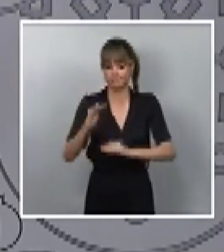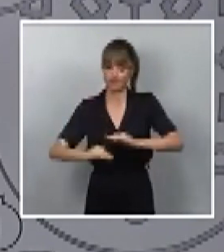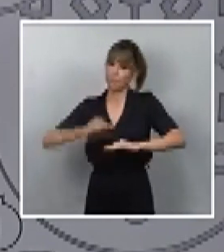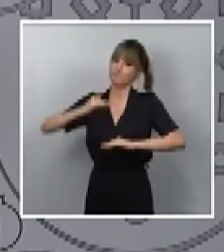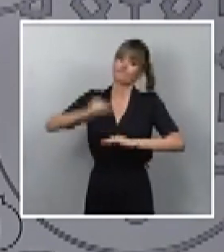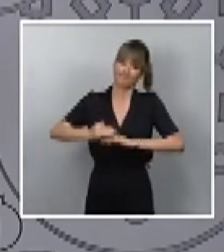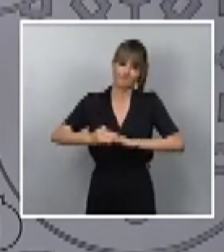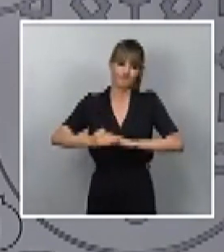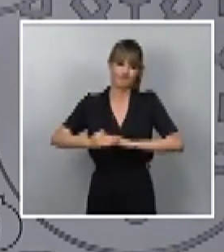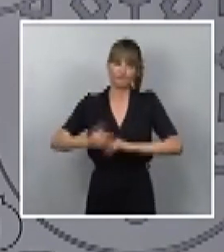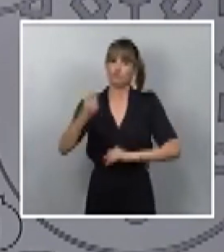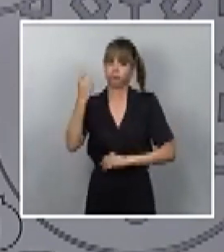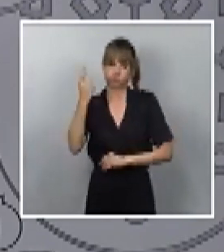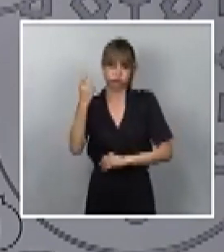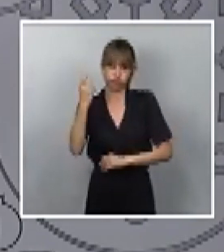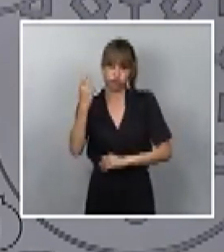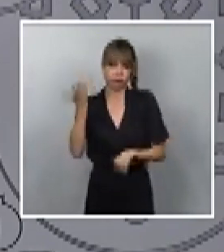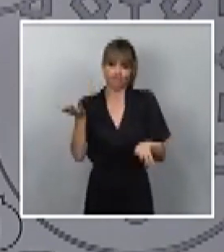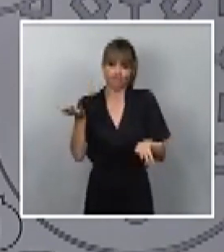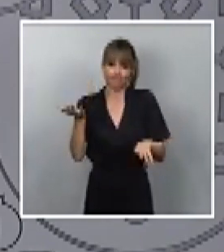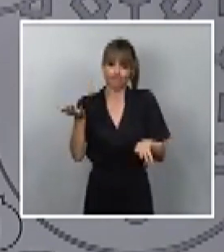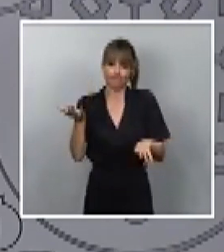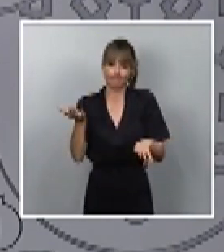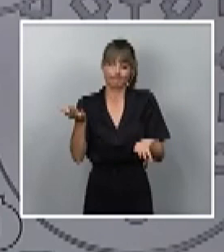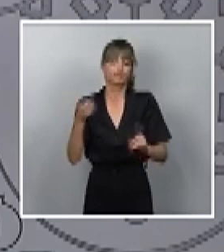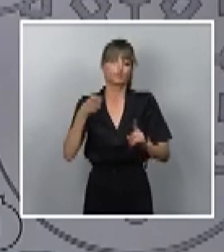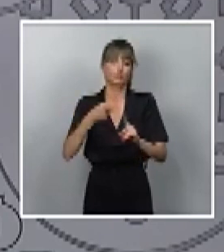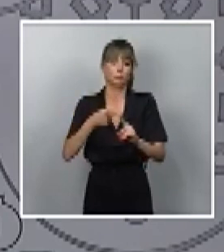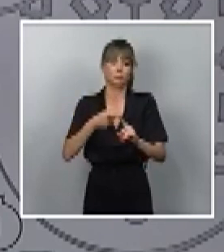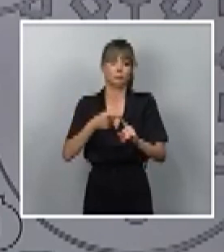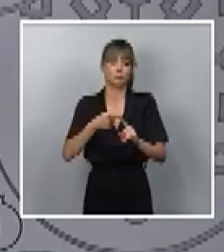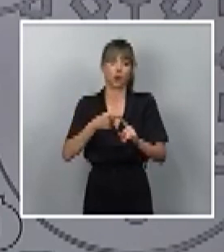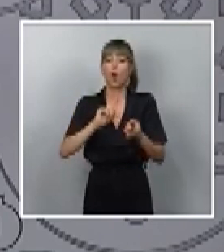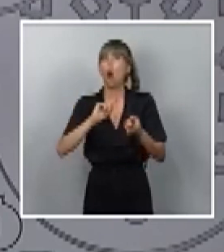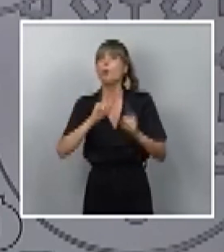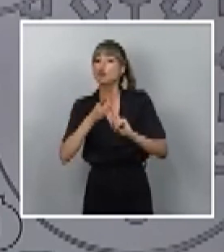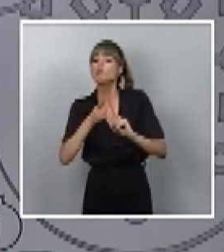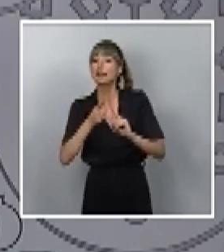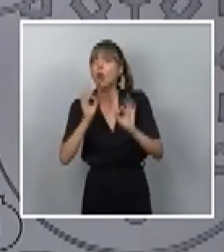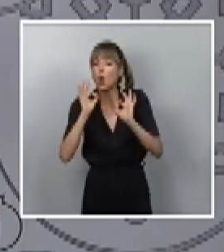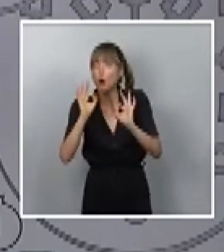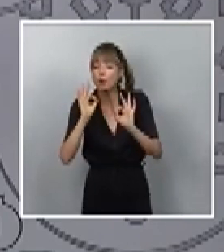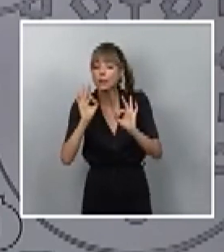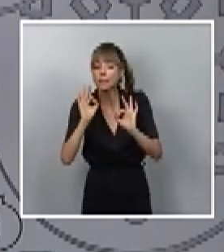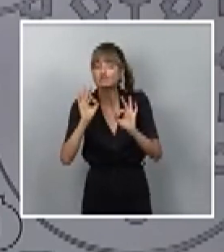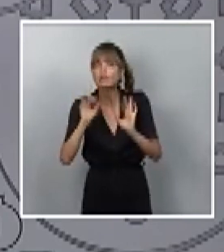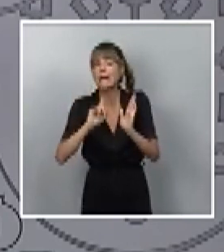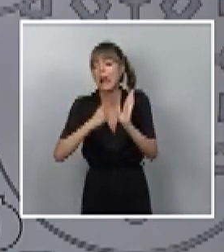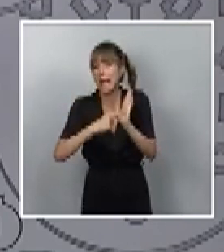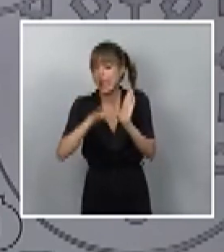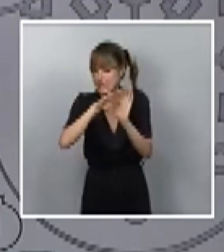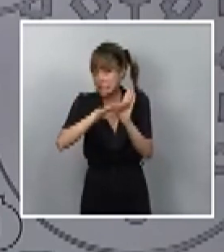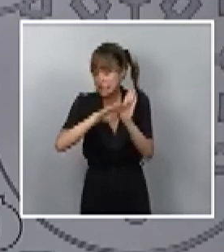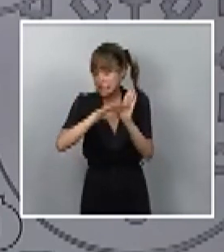y estos pasos son absolutamente necesarios para llevar Como le digo y para hacer efectiva esa modificación concreta en esta parte de la